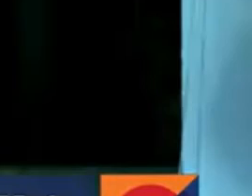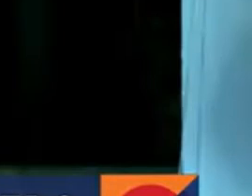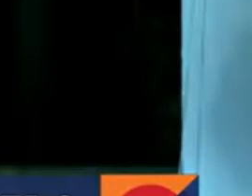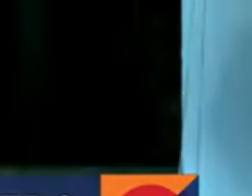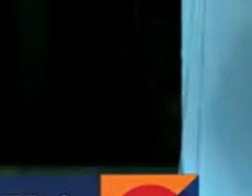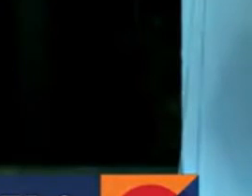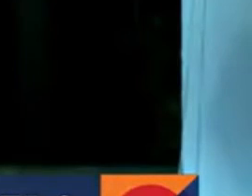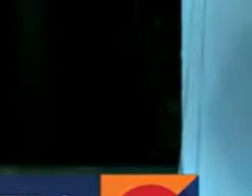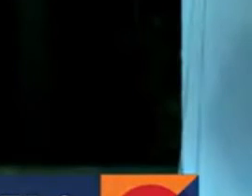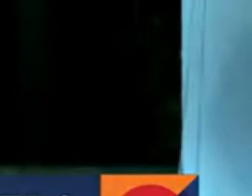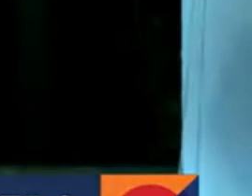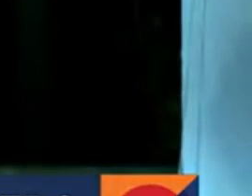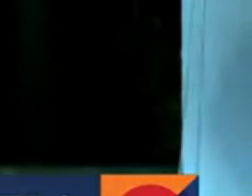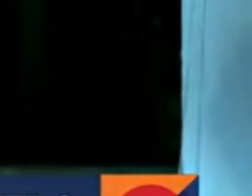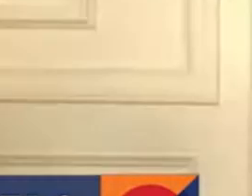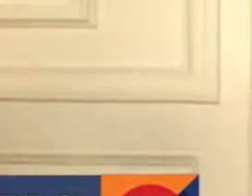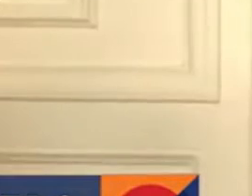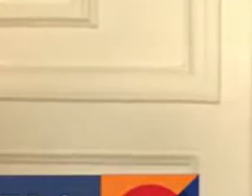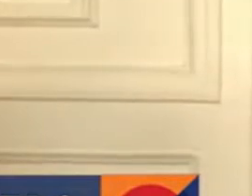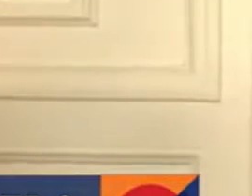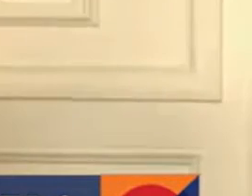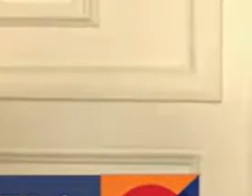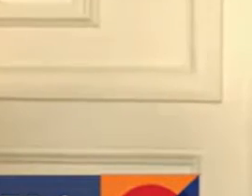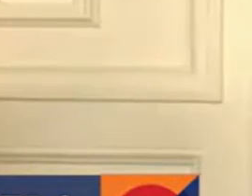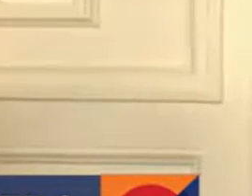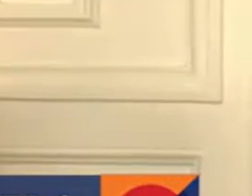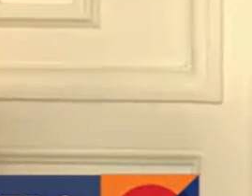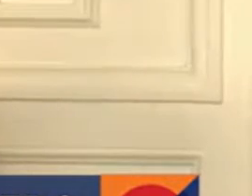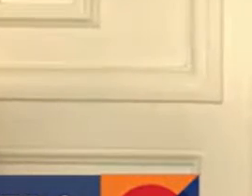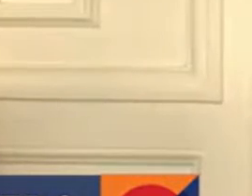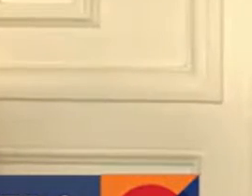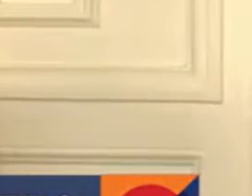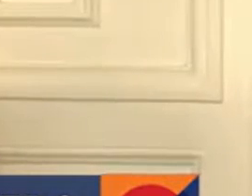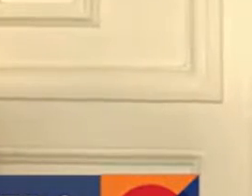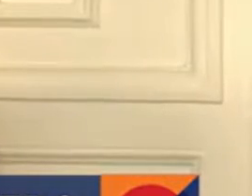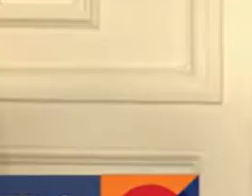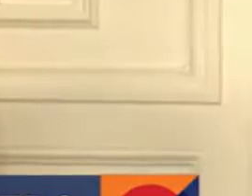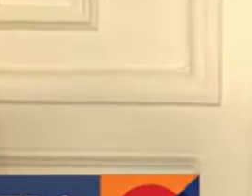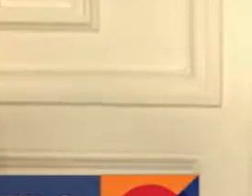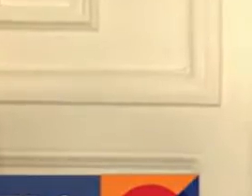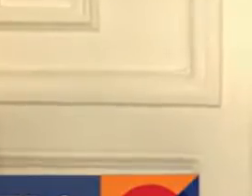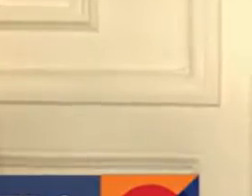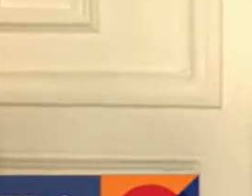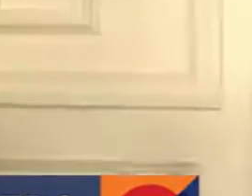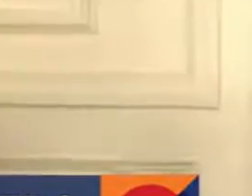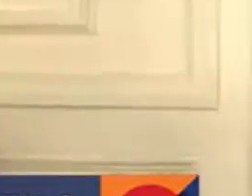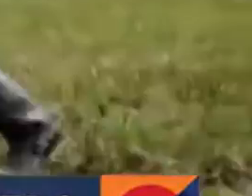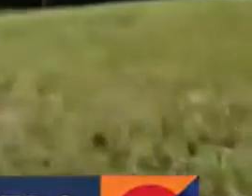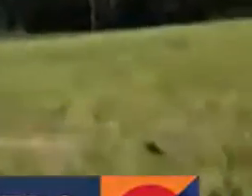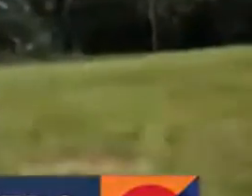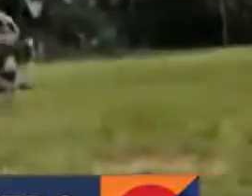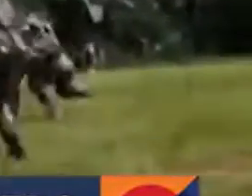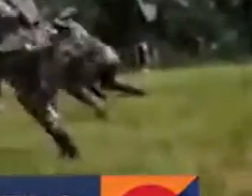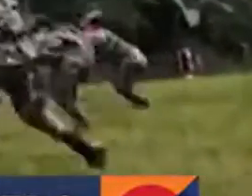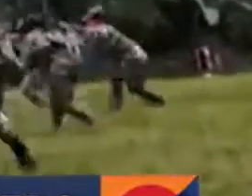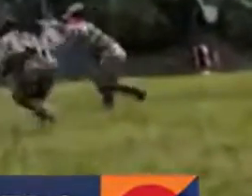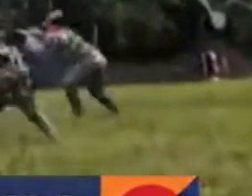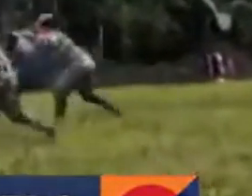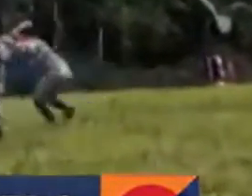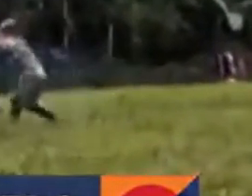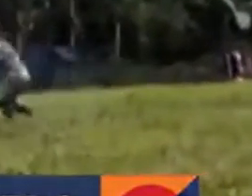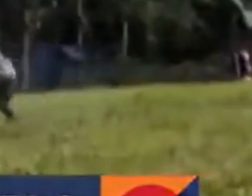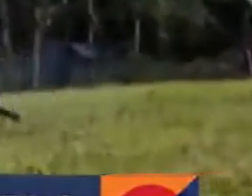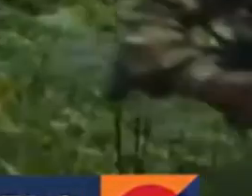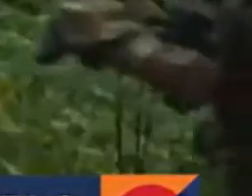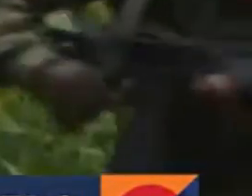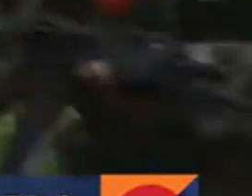Dos decretos que reglamentaron la ley. 7 en punto, atención, la Delegación de Paz del ELN confirmó que la reunión con el Gobierno Nacional